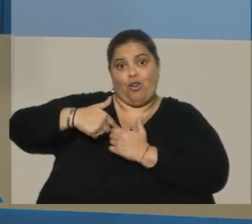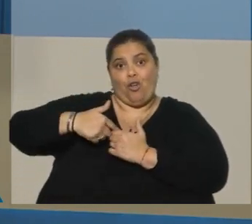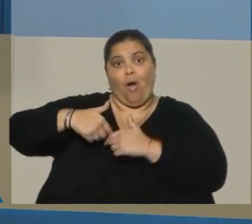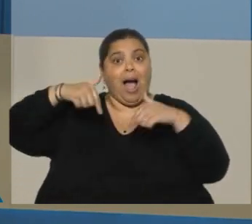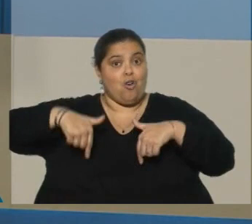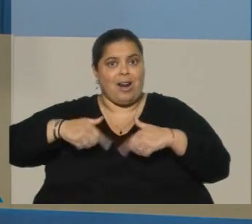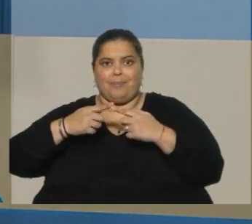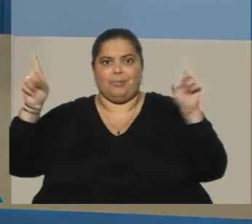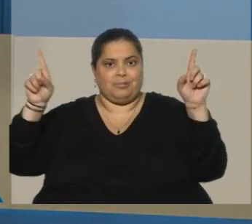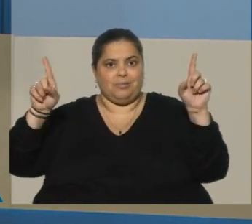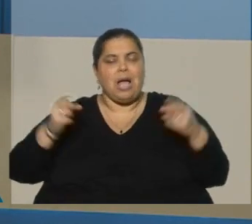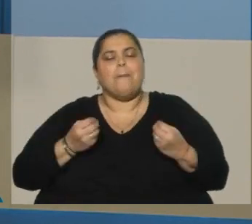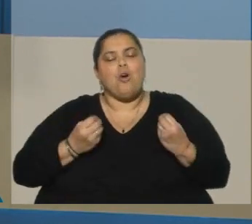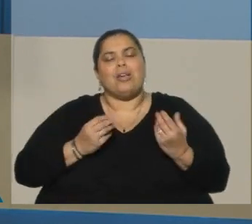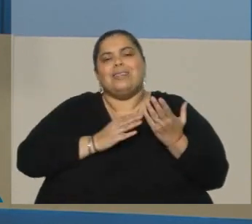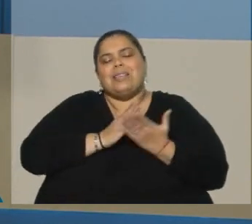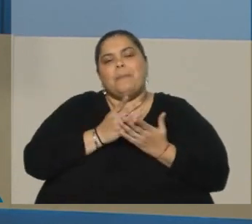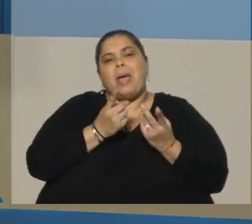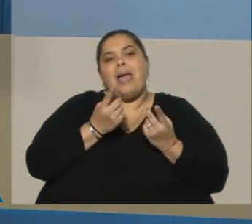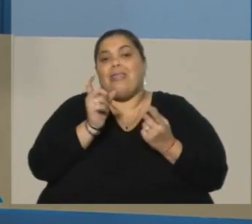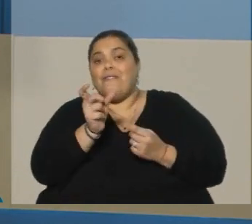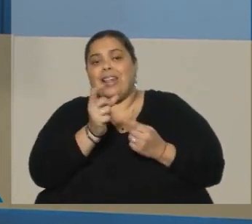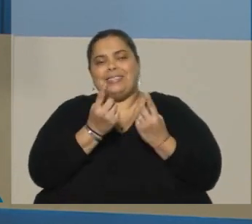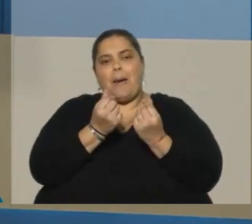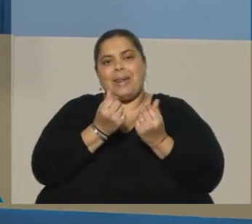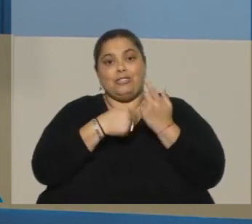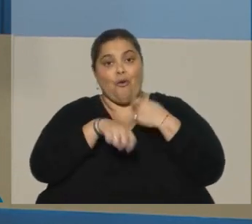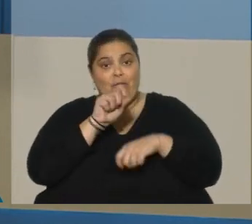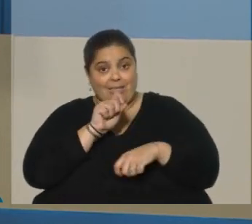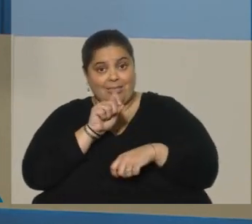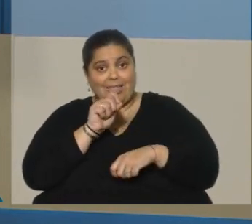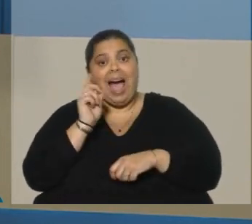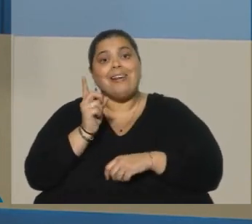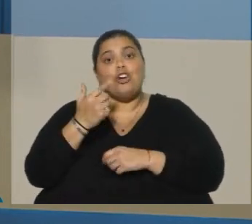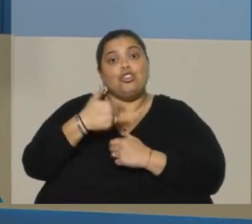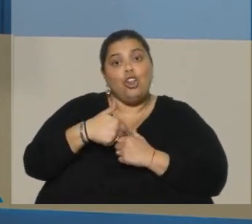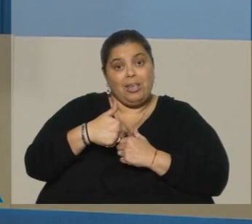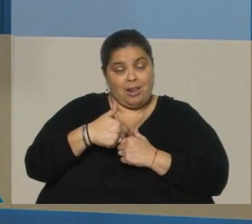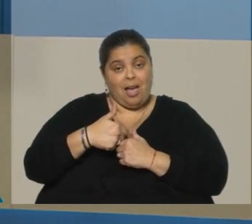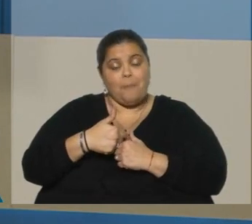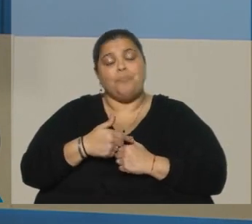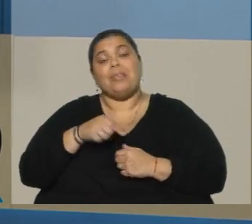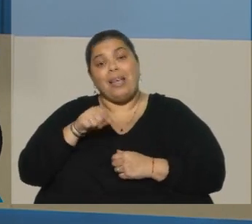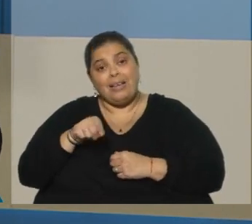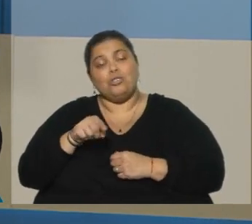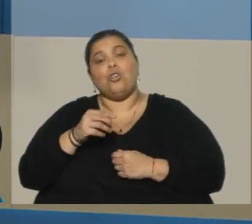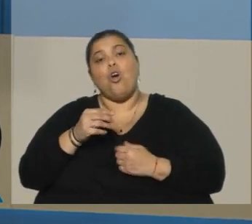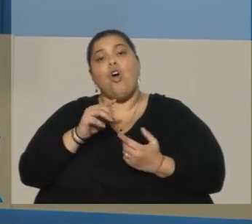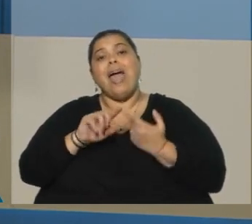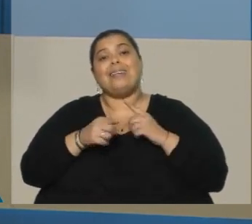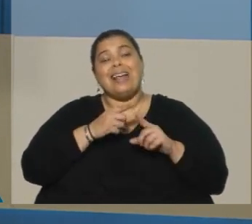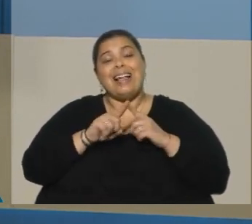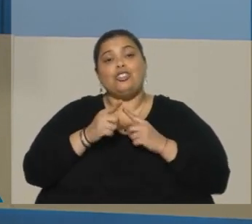Habitualmente la diferencia entre el precio de venta de la gasolina o el gasoil respecto del costo